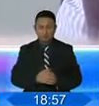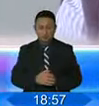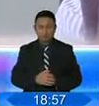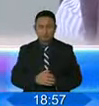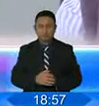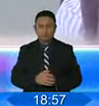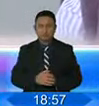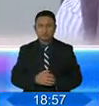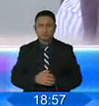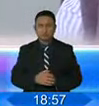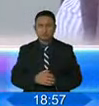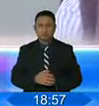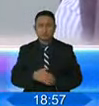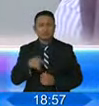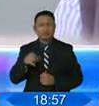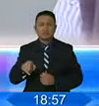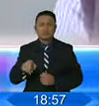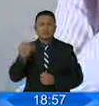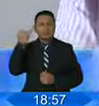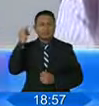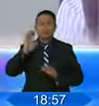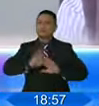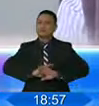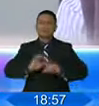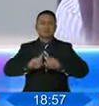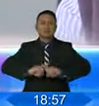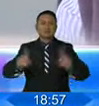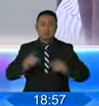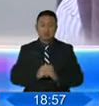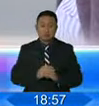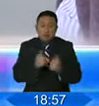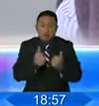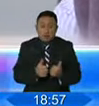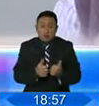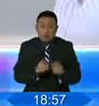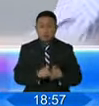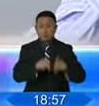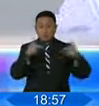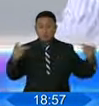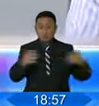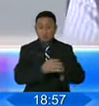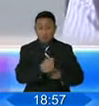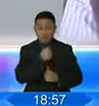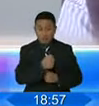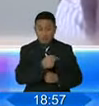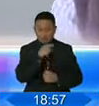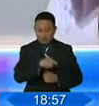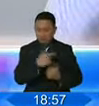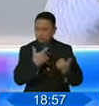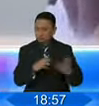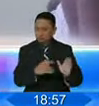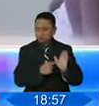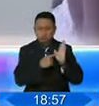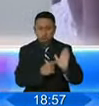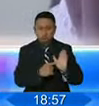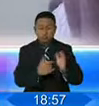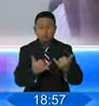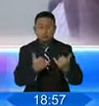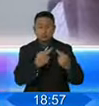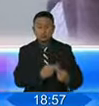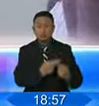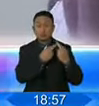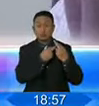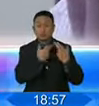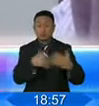tónica totalmente diferente. Y eso es bueno para la prensa, que tiene que reasumir su papel histórico con más responsabilidad que